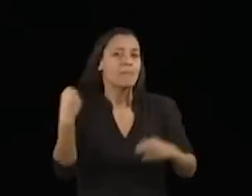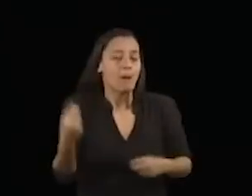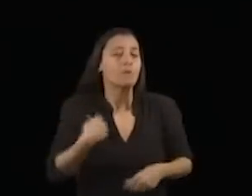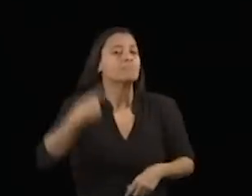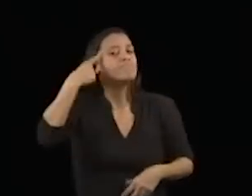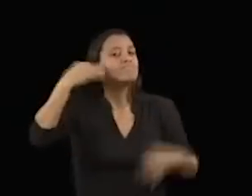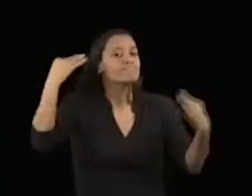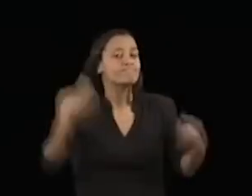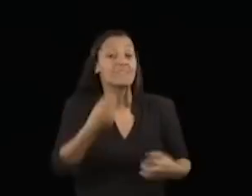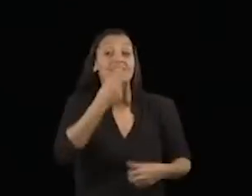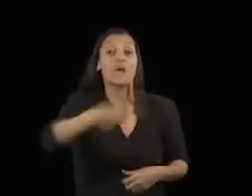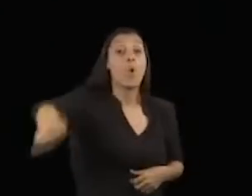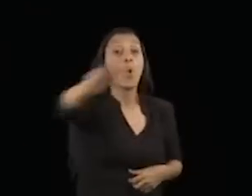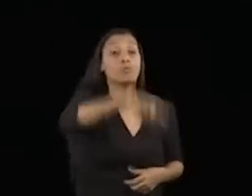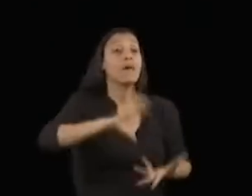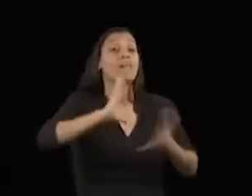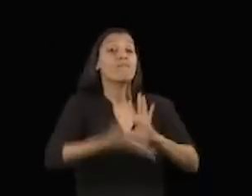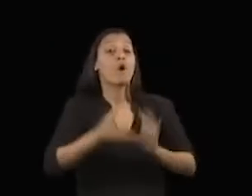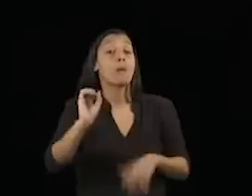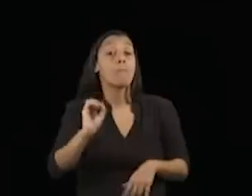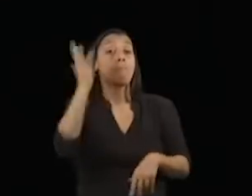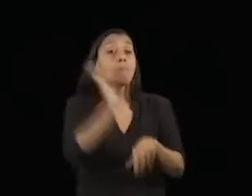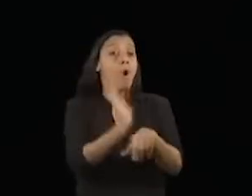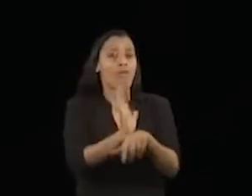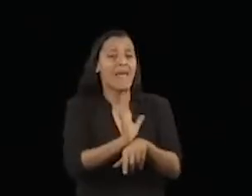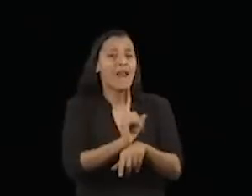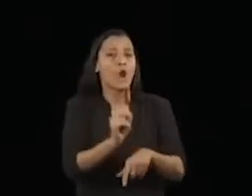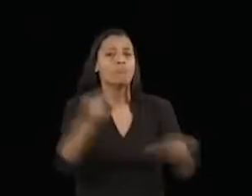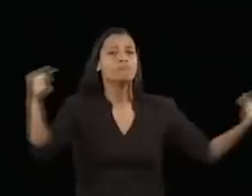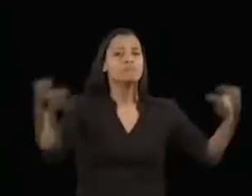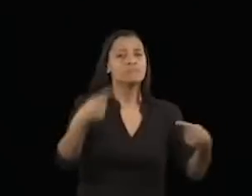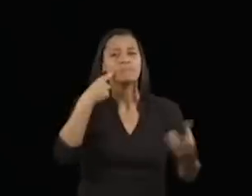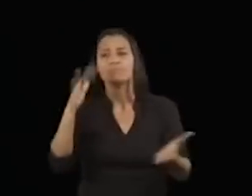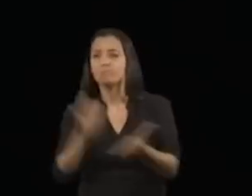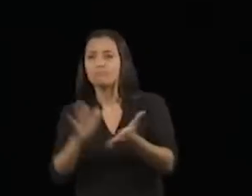es que si ustedes el modelo no mapea con la realidad,